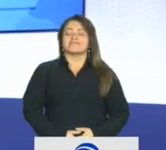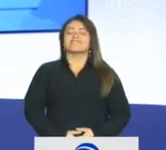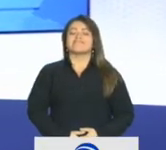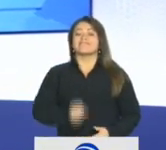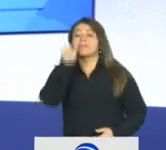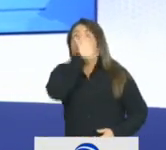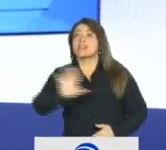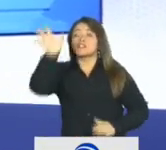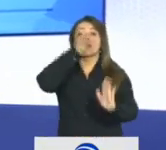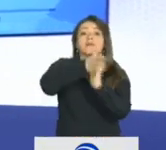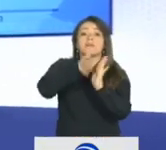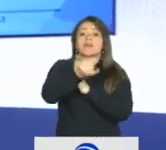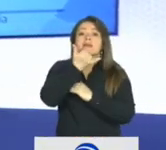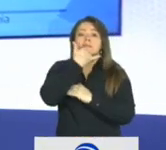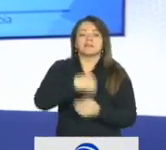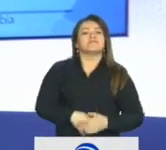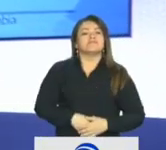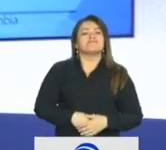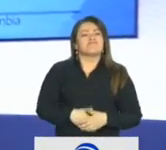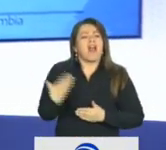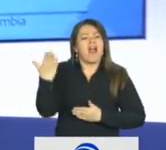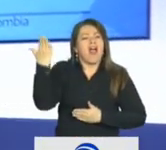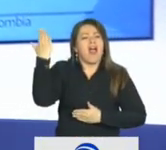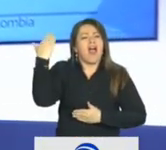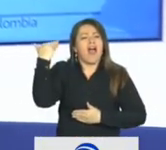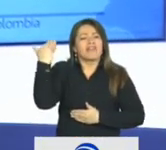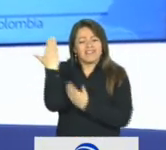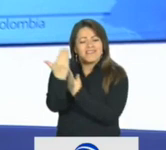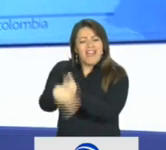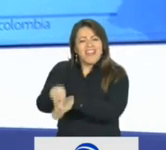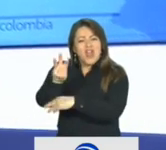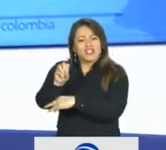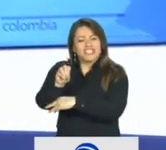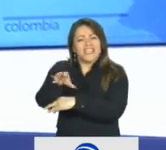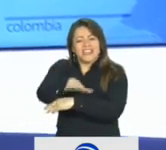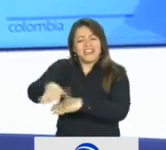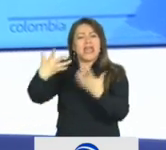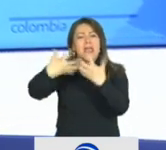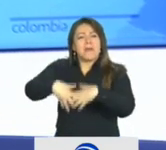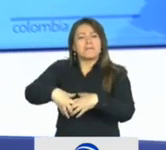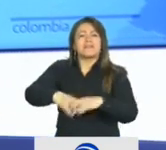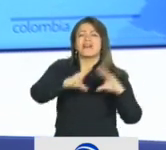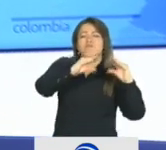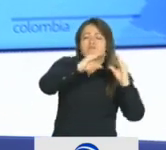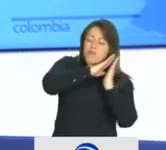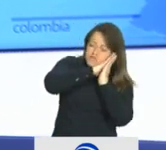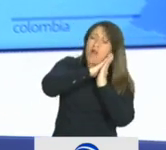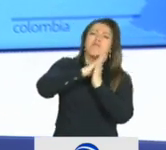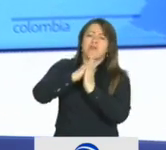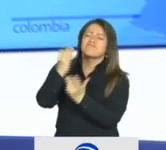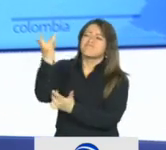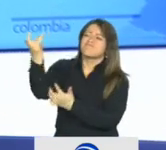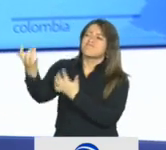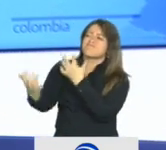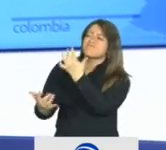Panorama nacional aquí en Cable Noticias. Tras el incendio que dejó en pérdida total a la fábrica de colchones Ramly Flets en Bogotá, su propietario lamentó